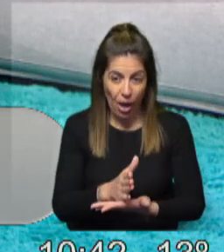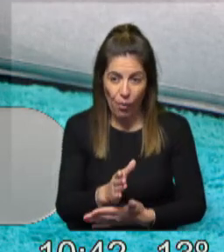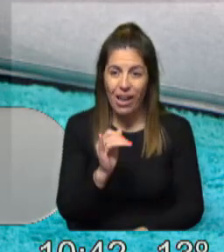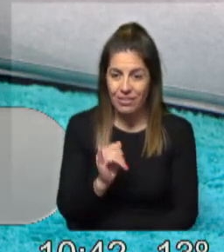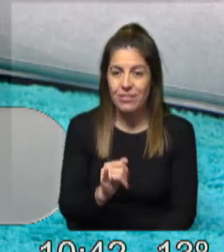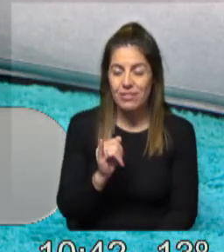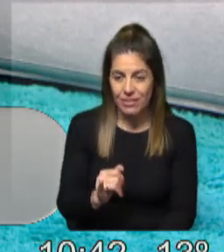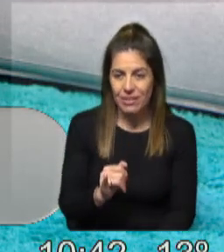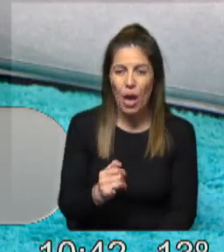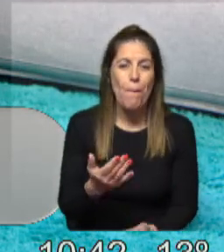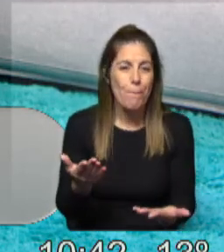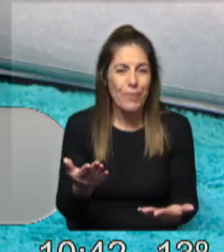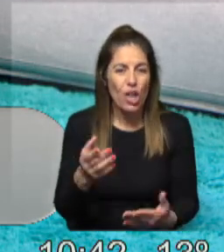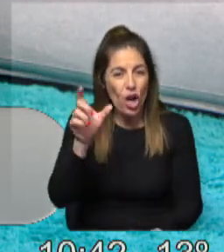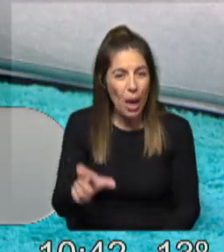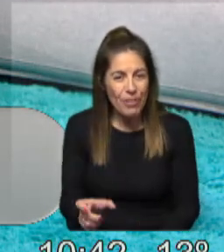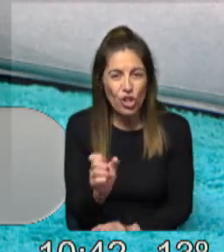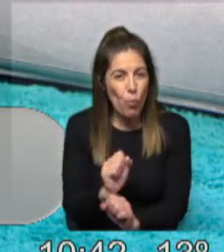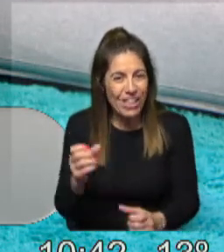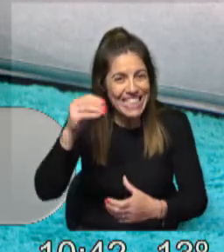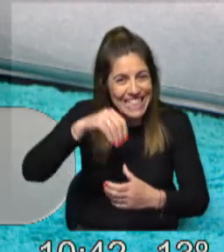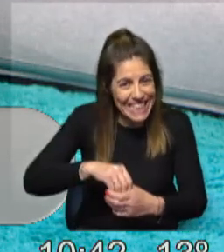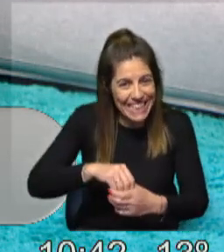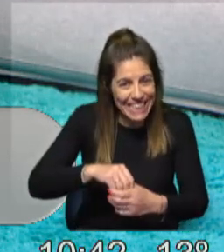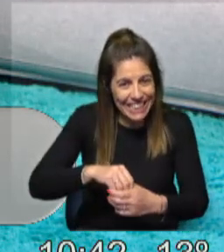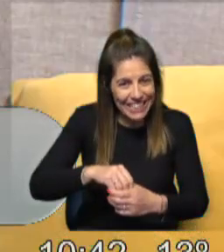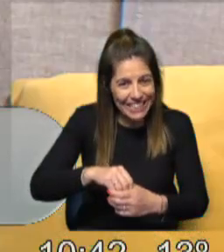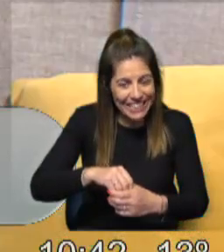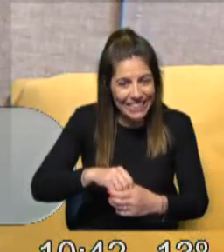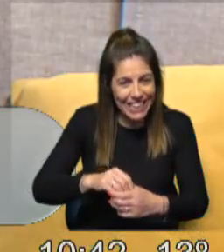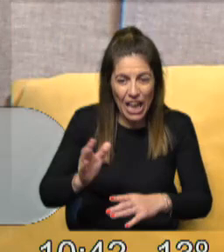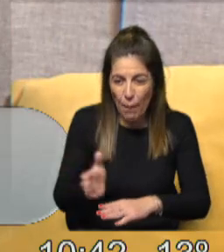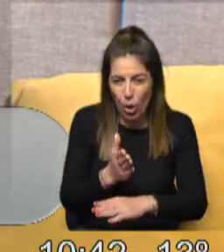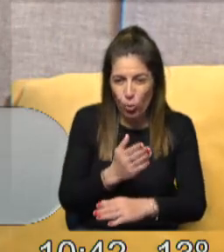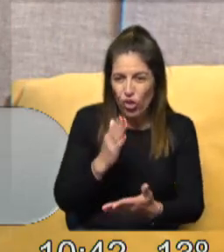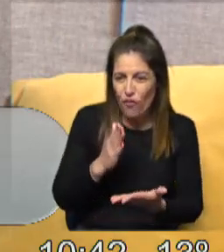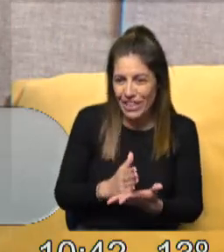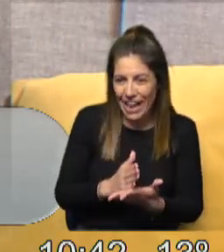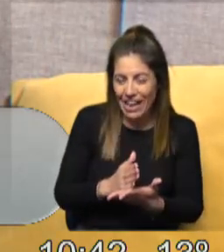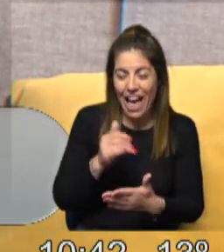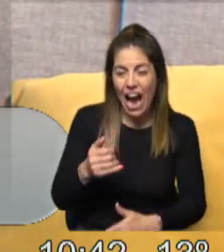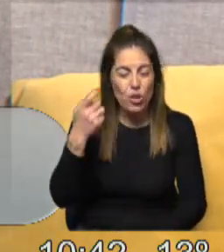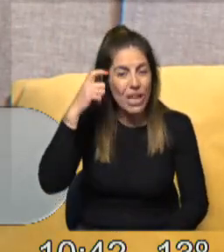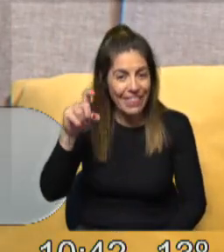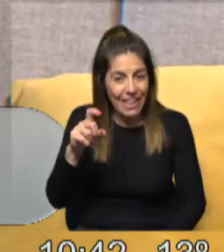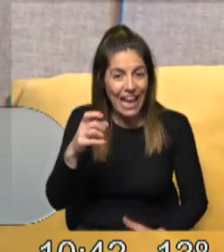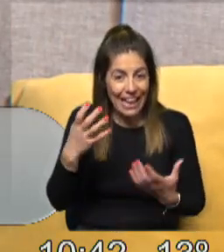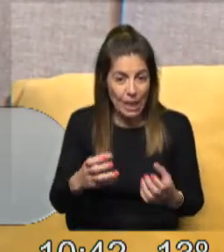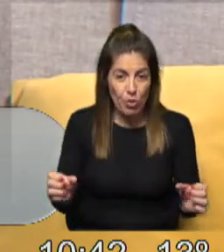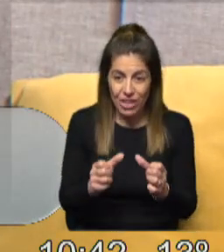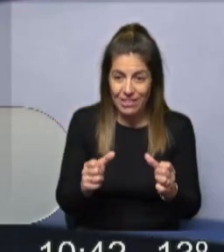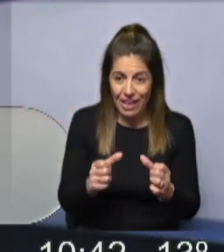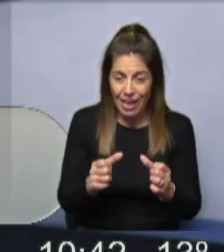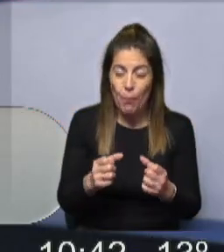supuesto. Pero me parece que la gente no puede incidir en el producto. Claro. Hay una idea que queremos hacer, bueno, acá pongo mi